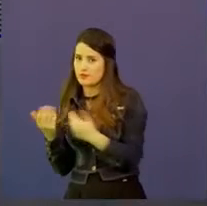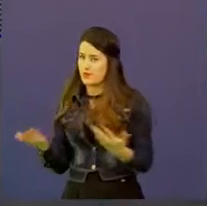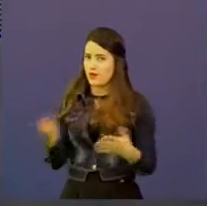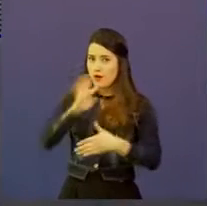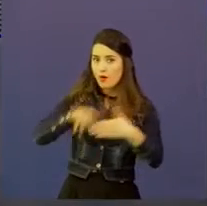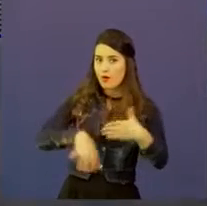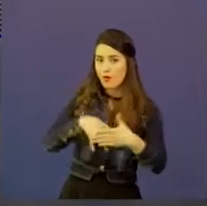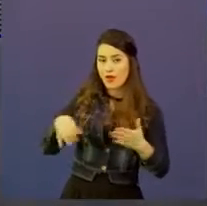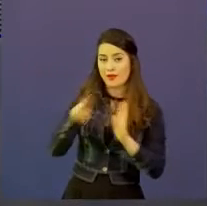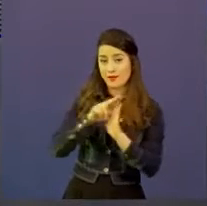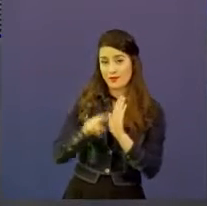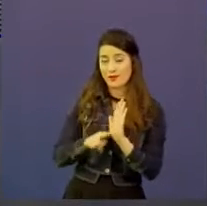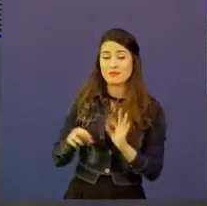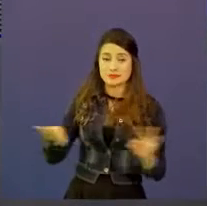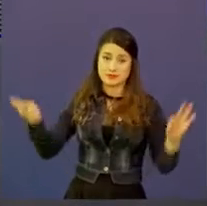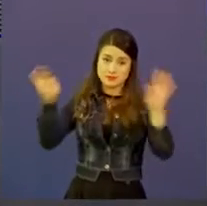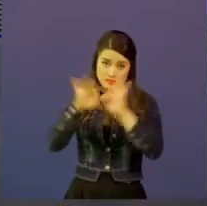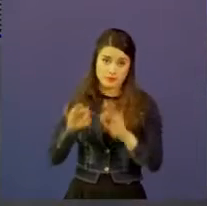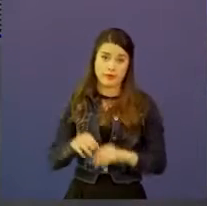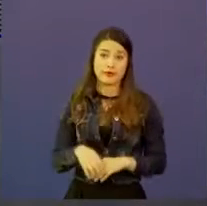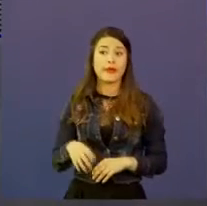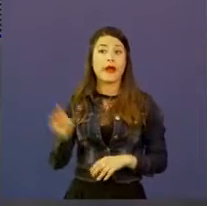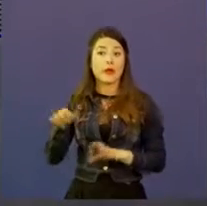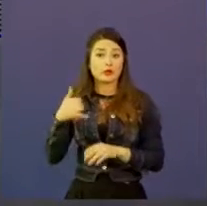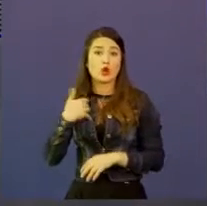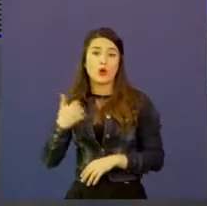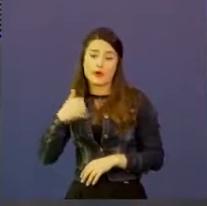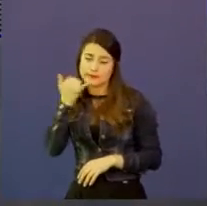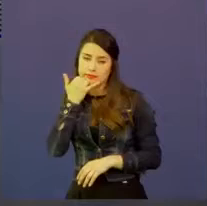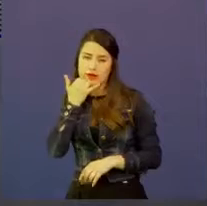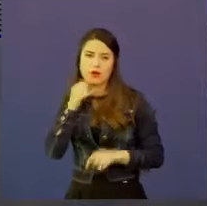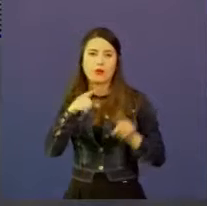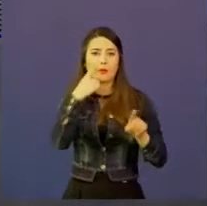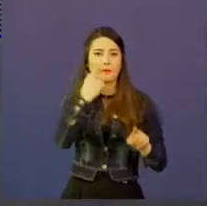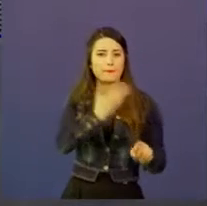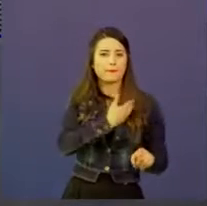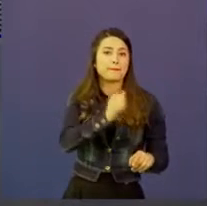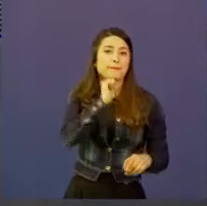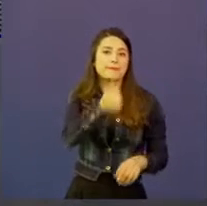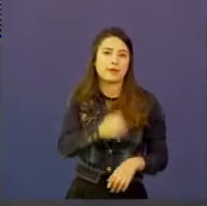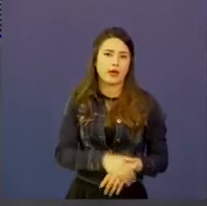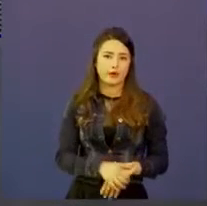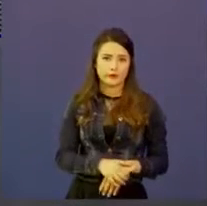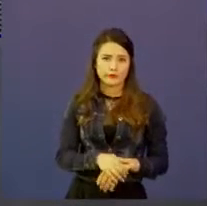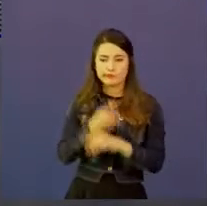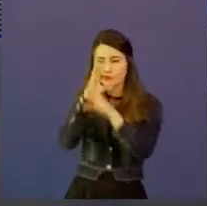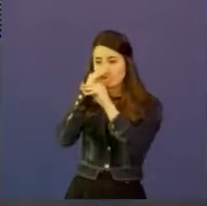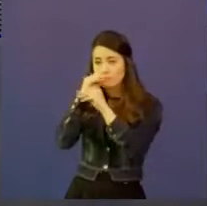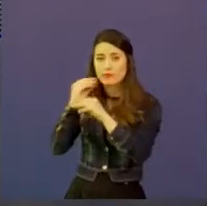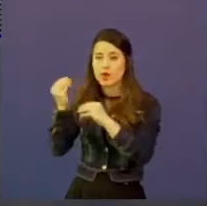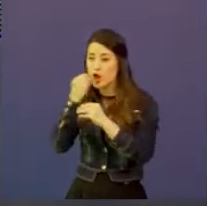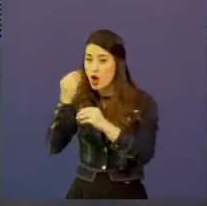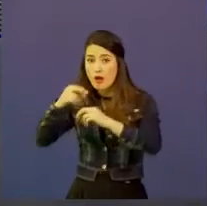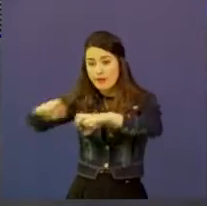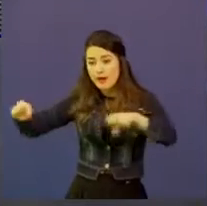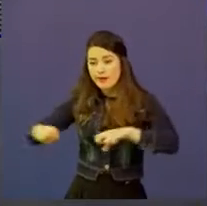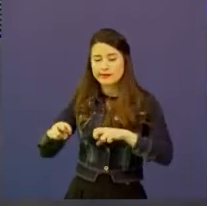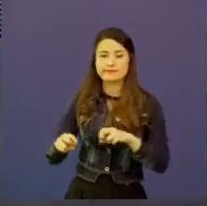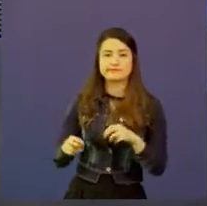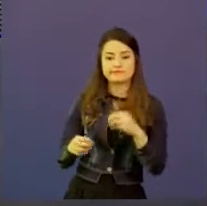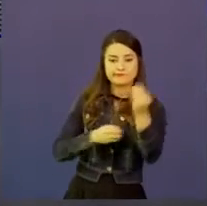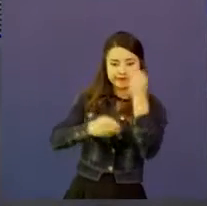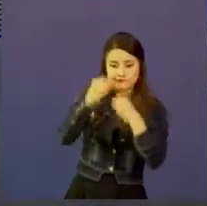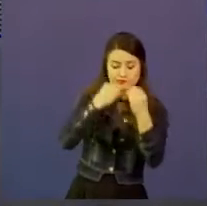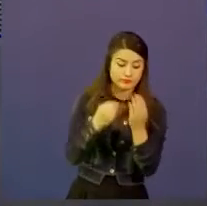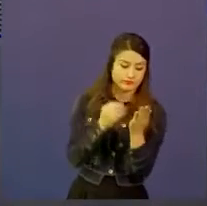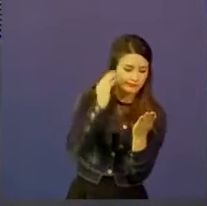todos somos dependientes de la tecnología y hablamos el mismo lenguaje, vamos a ser capaces de establecer reglas comunes. De acuerdo.